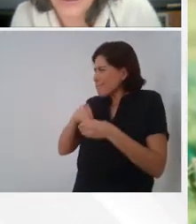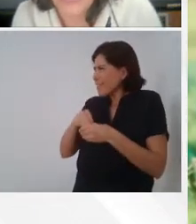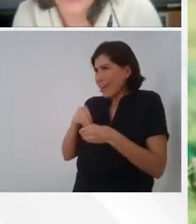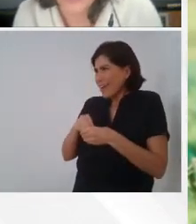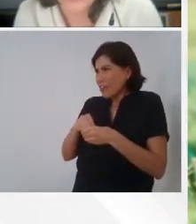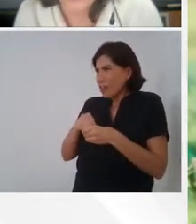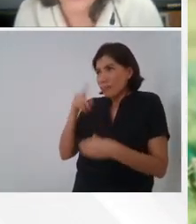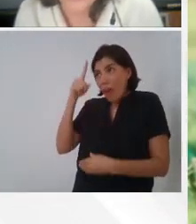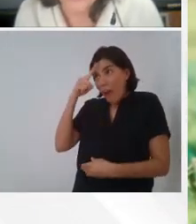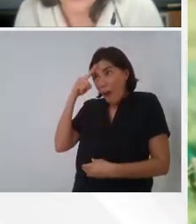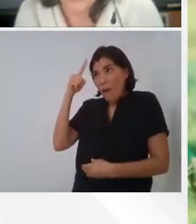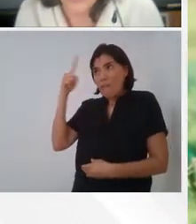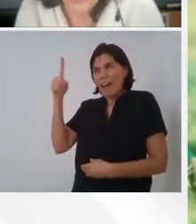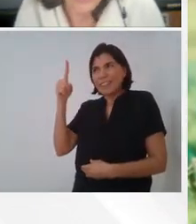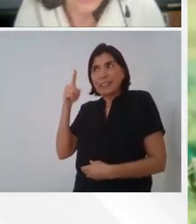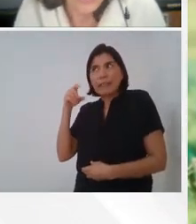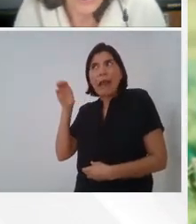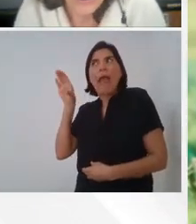con atención.